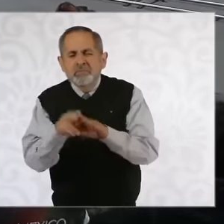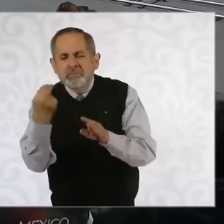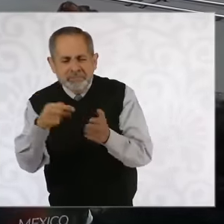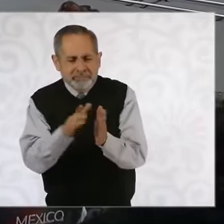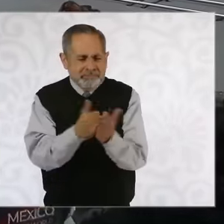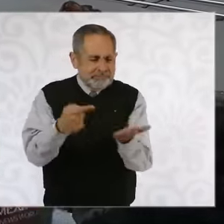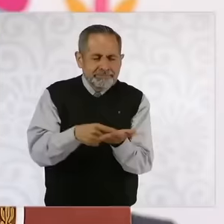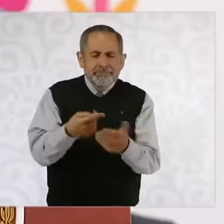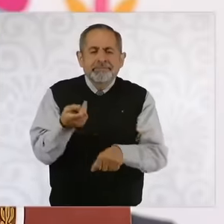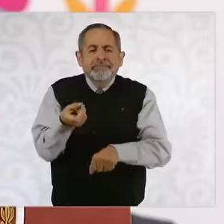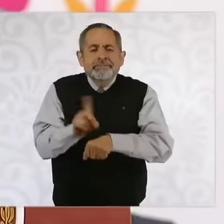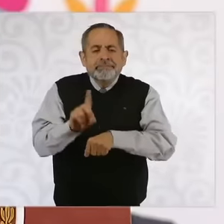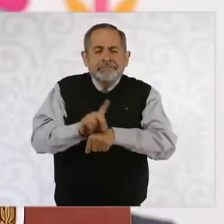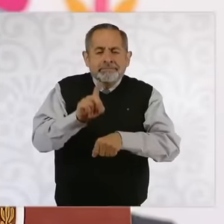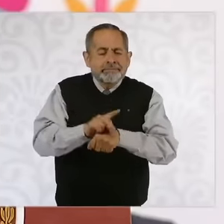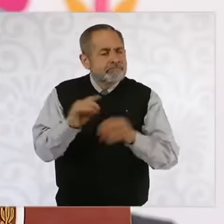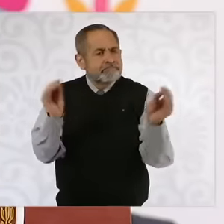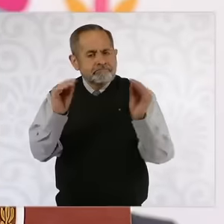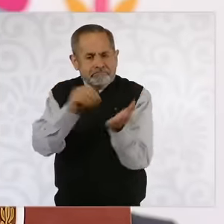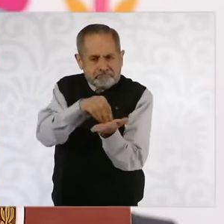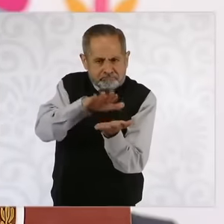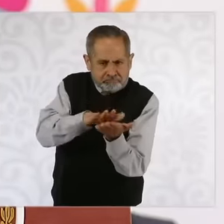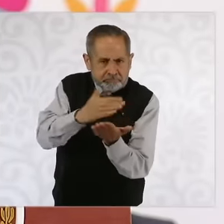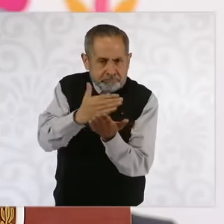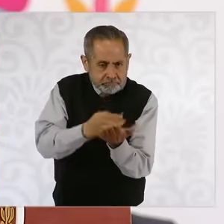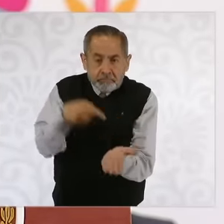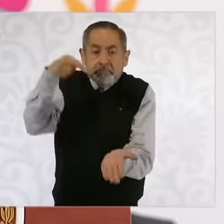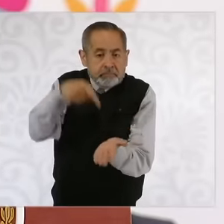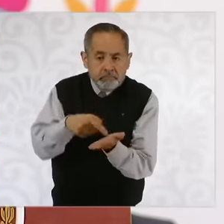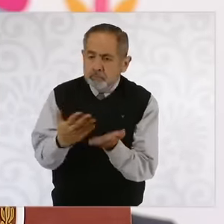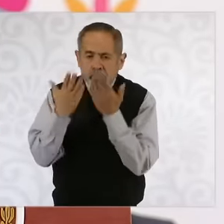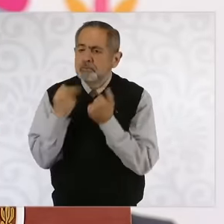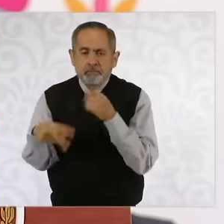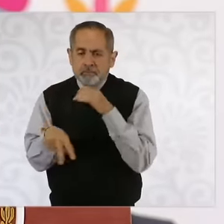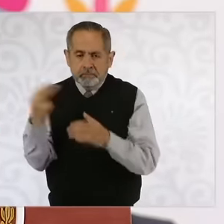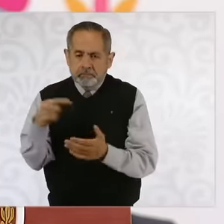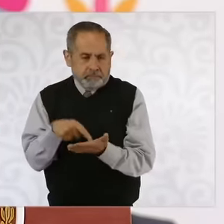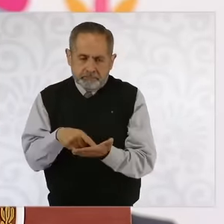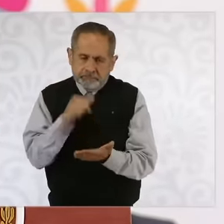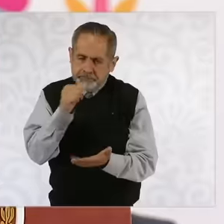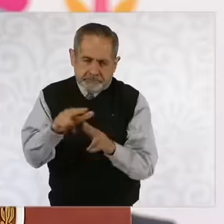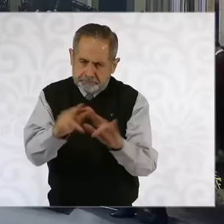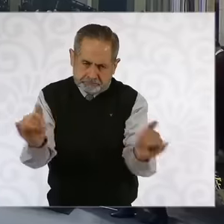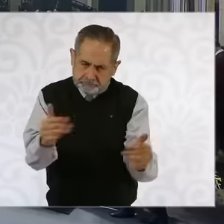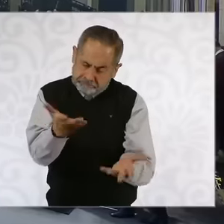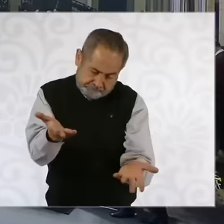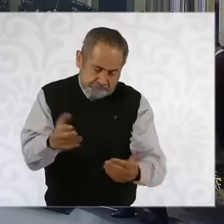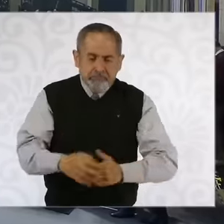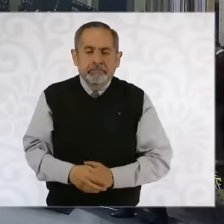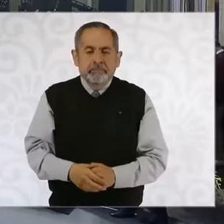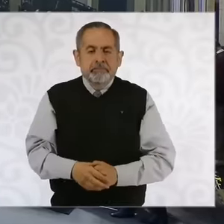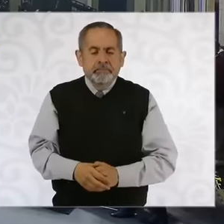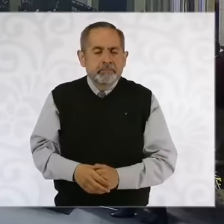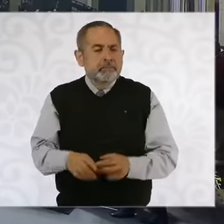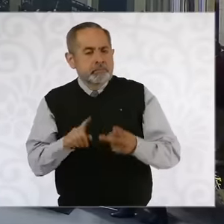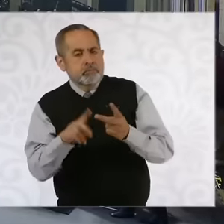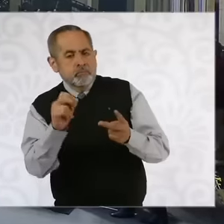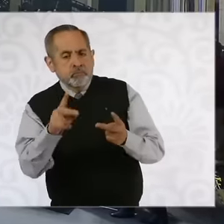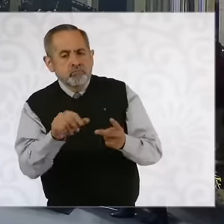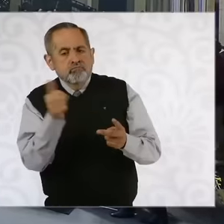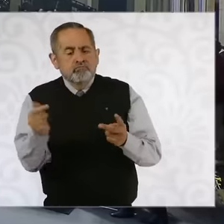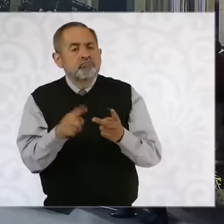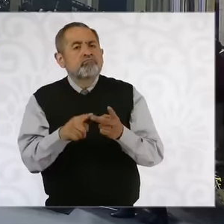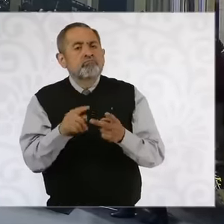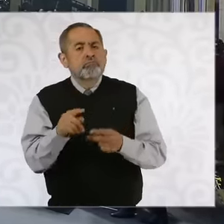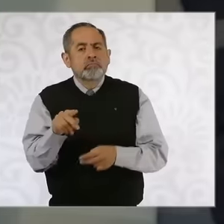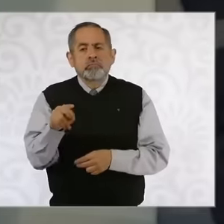Diario de los debates. Ahí no aparece el voto del diputado Pedro Haces. Ok. Por otra parte, el